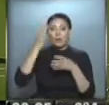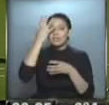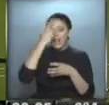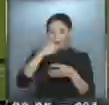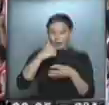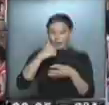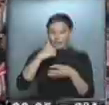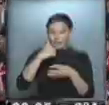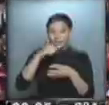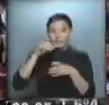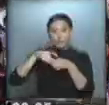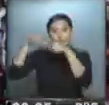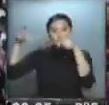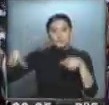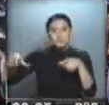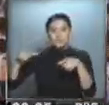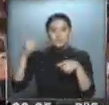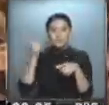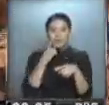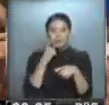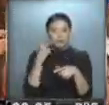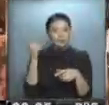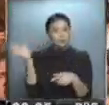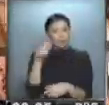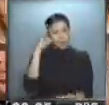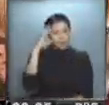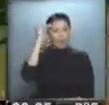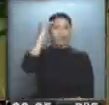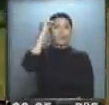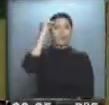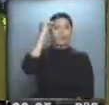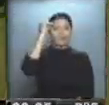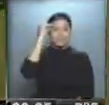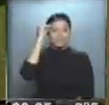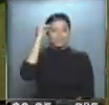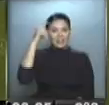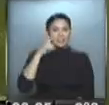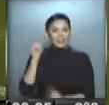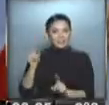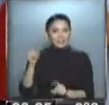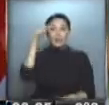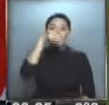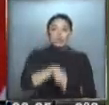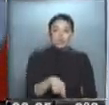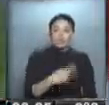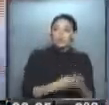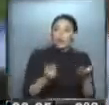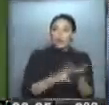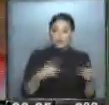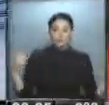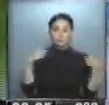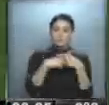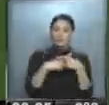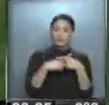de Almagro en el mismísimo Estadio Monumental. Nadie podrá olvidarse la hazaña de ese día y hoy se vuelven a ver las